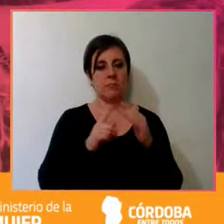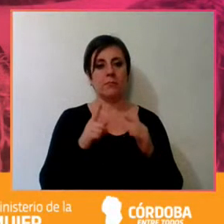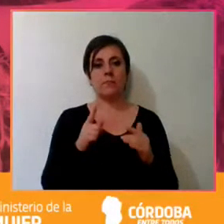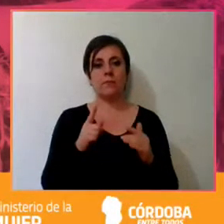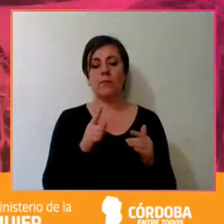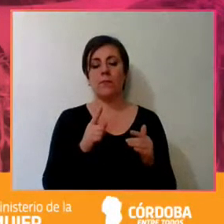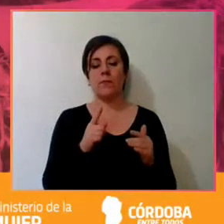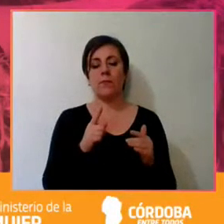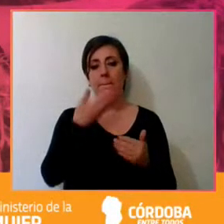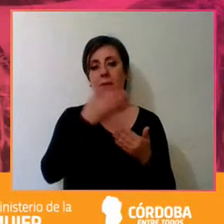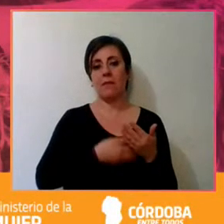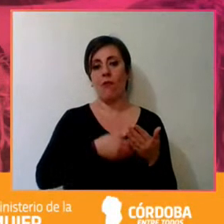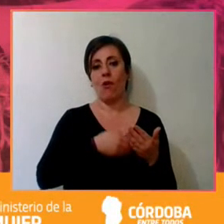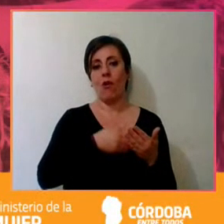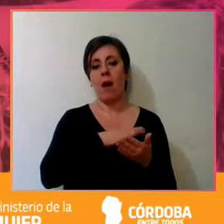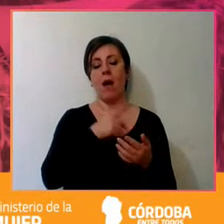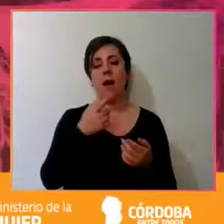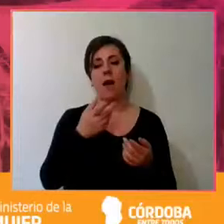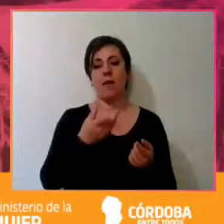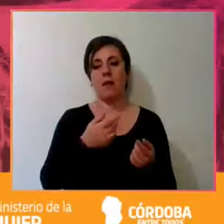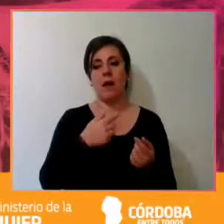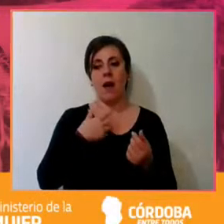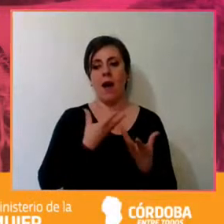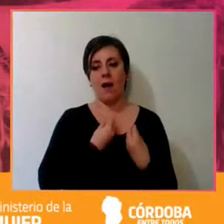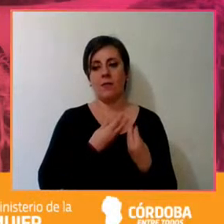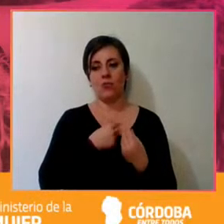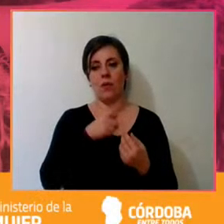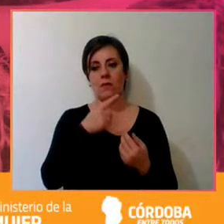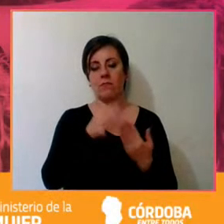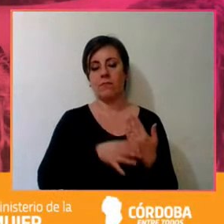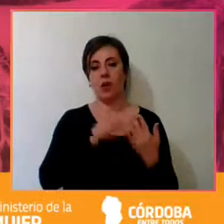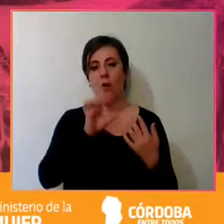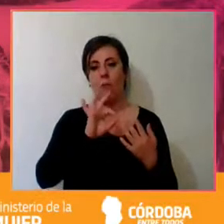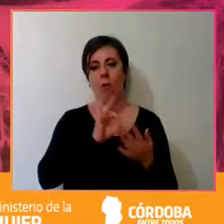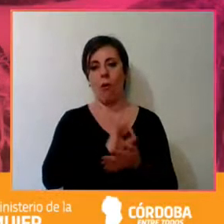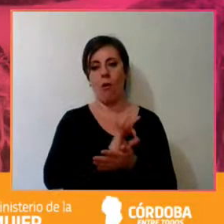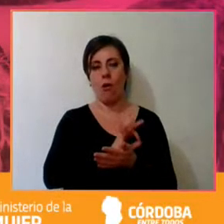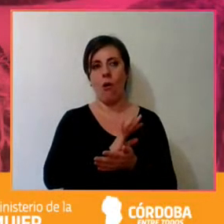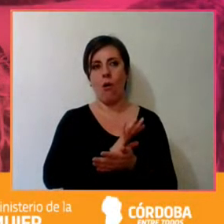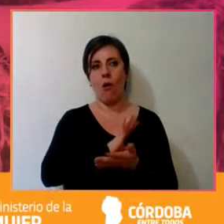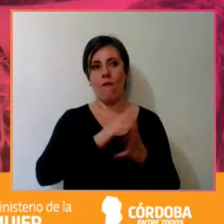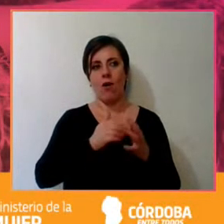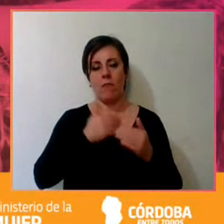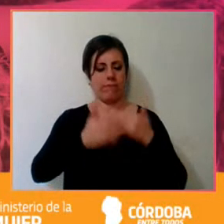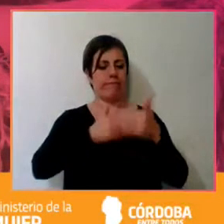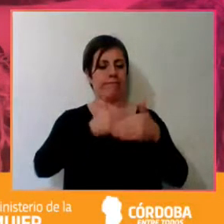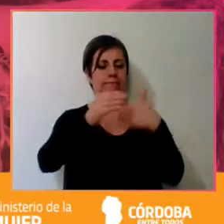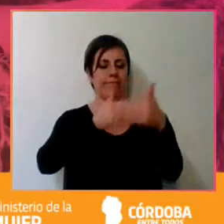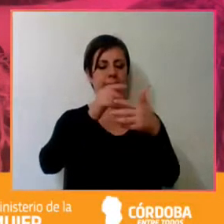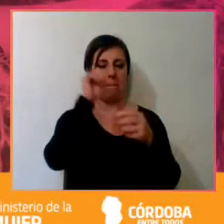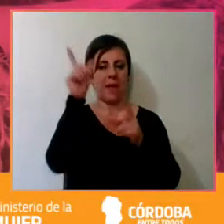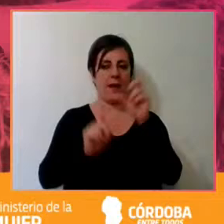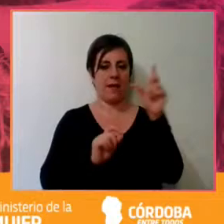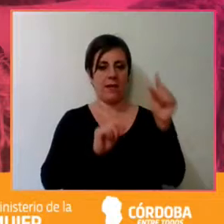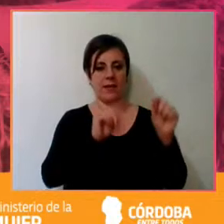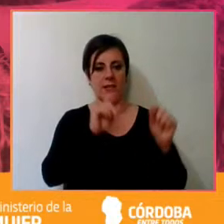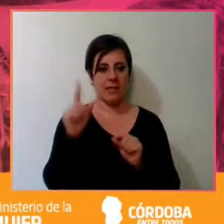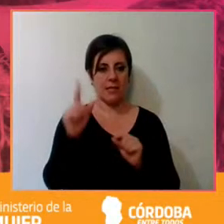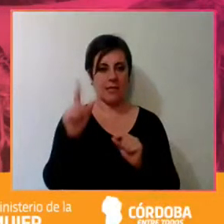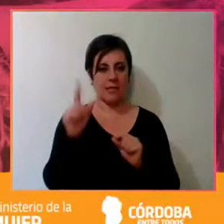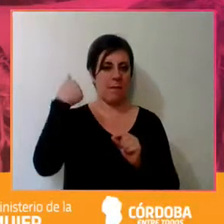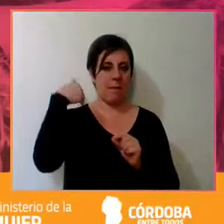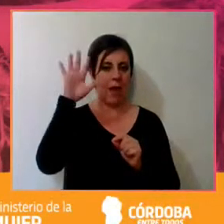Es una plataforma que nos guía hasta el día de hoy en su agenda. Es una agenda progresista, una agenda que los países con mayor